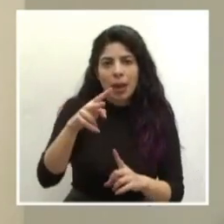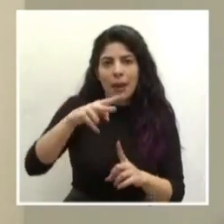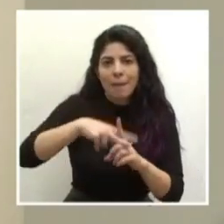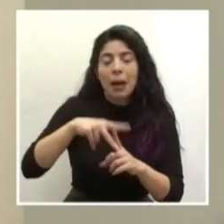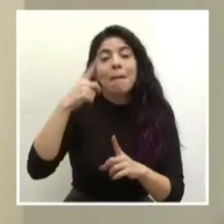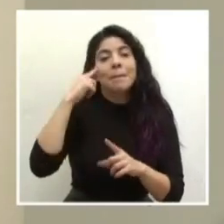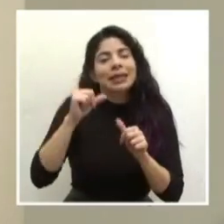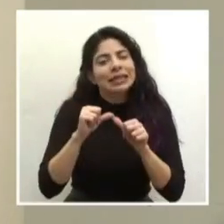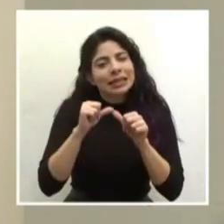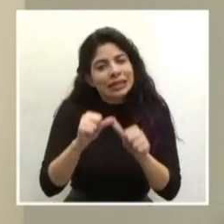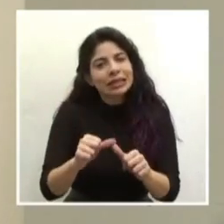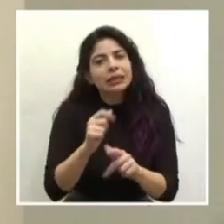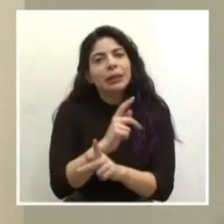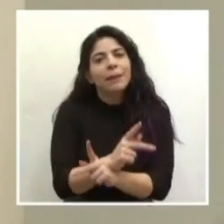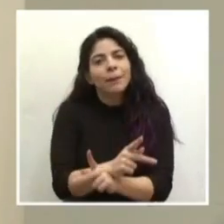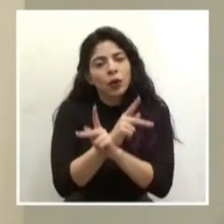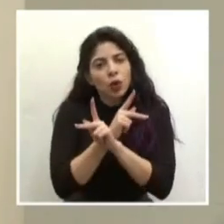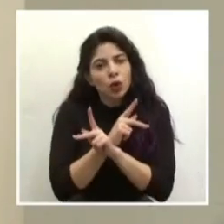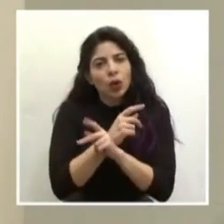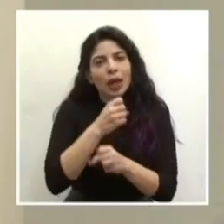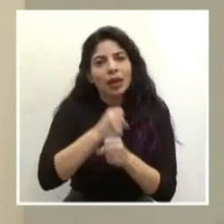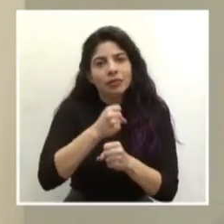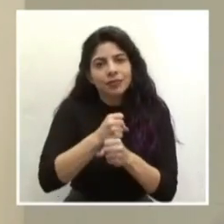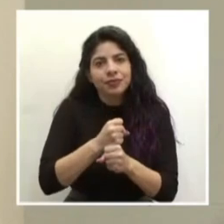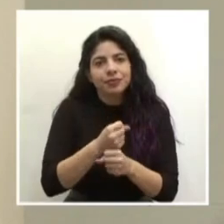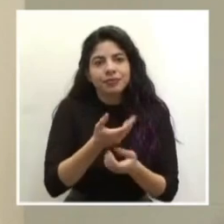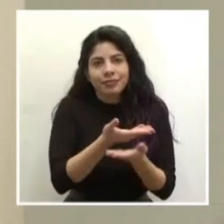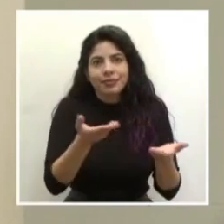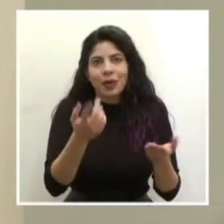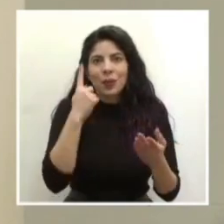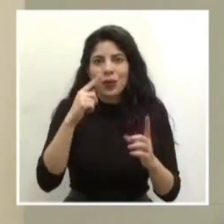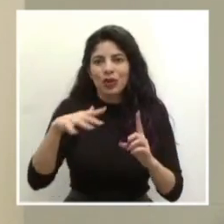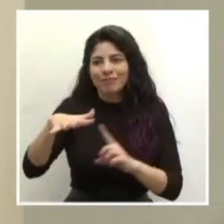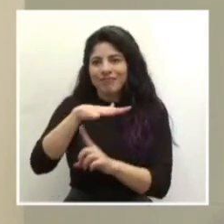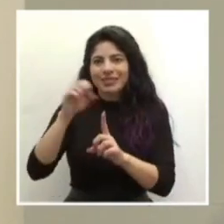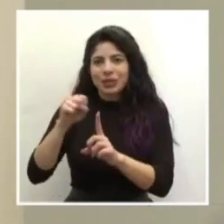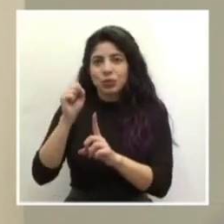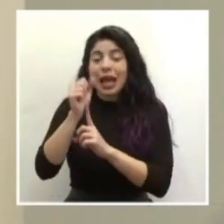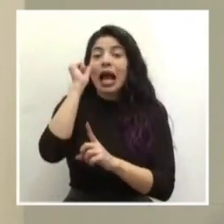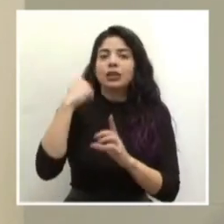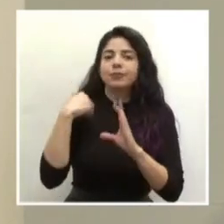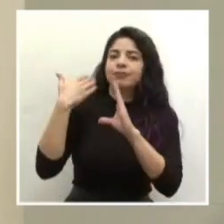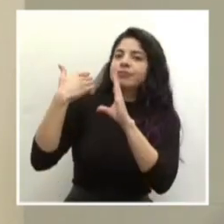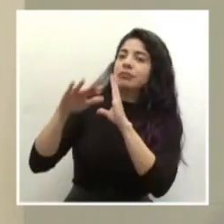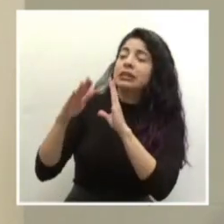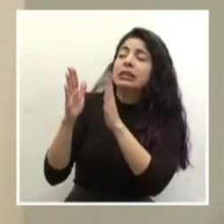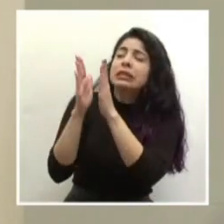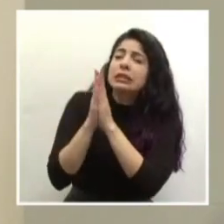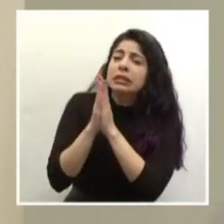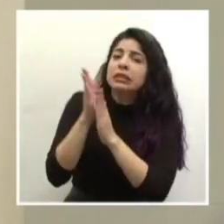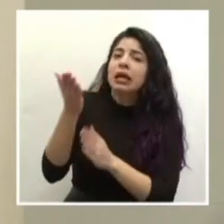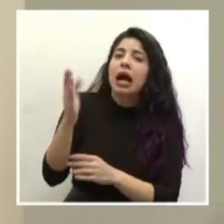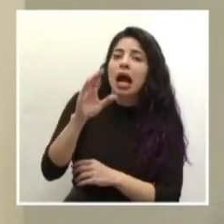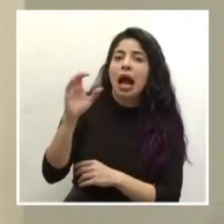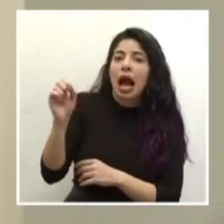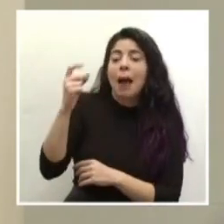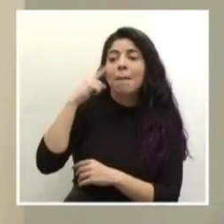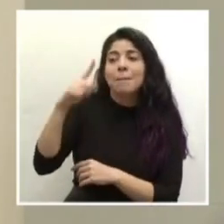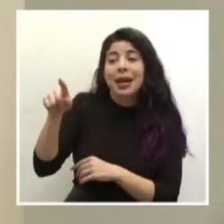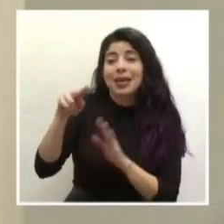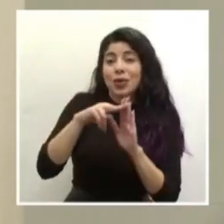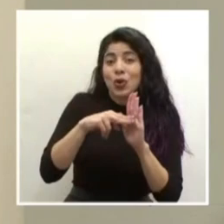poder seguir protegiendo el empleo en este contexto. Esa nota la envié ayer y es una petición a la Caja para mantener